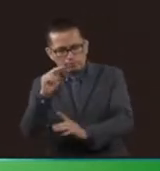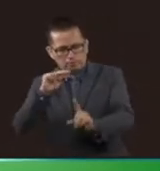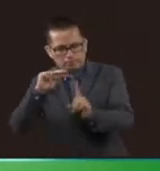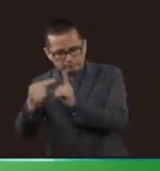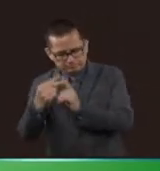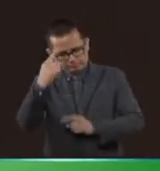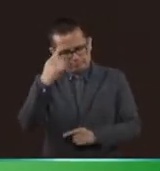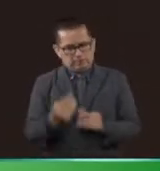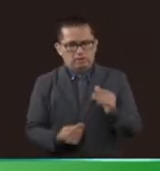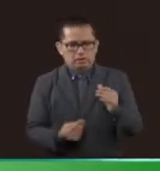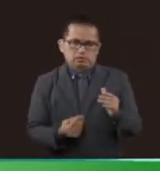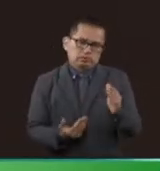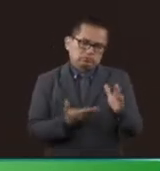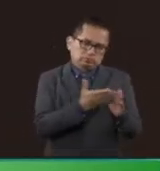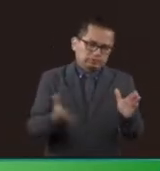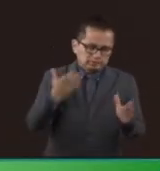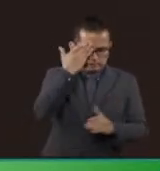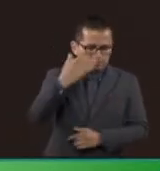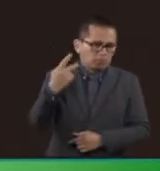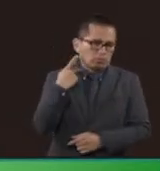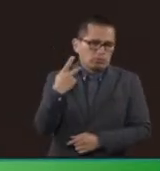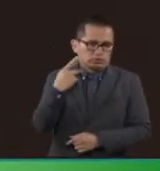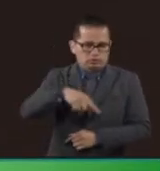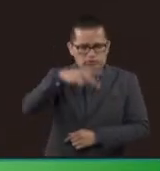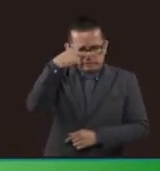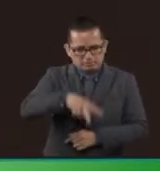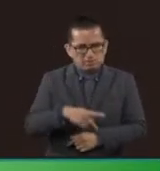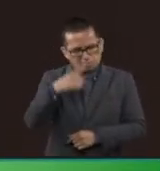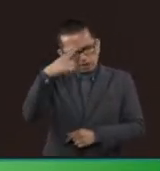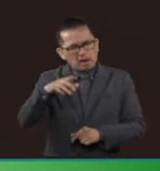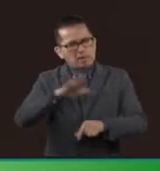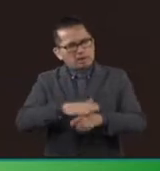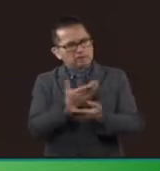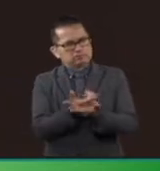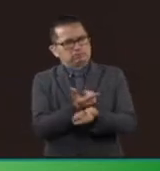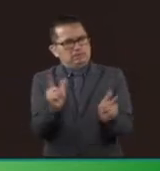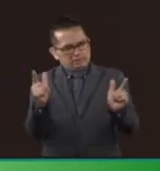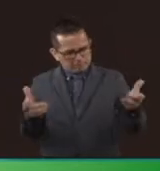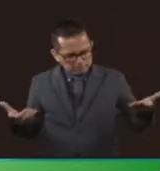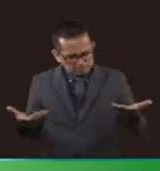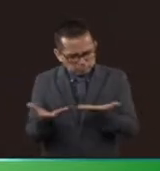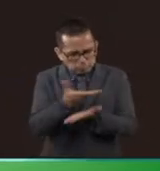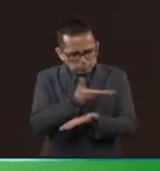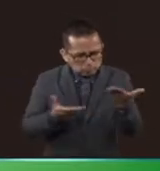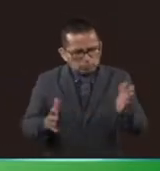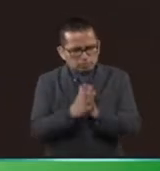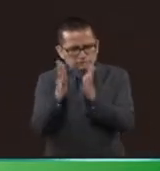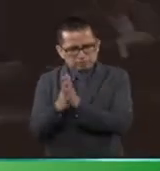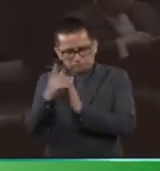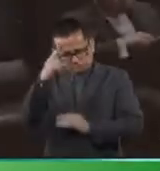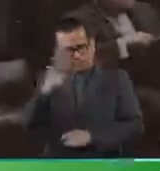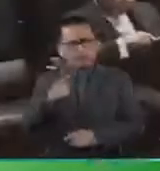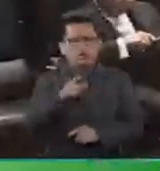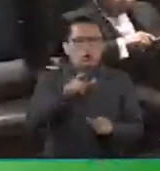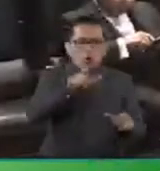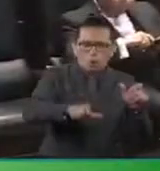político mexicano donde haya más democracia más pluralismo y más Estado de derecho gracias gracias a